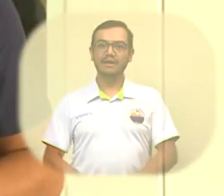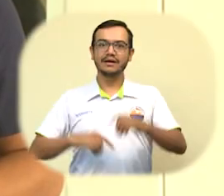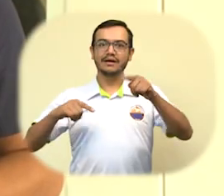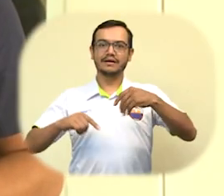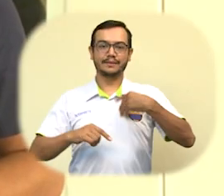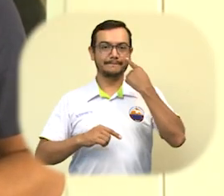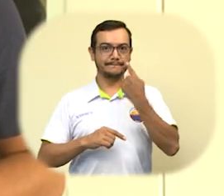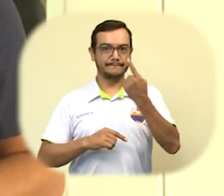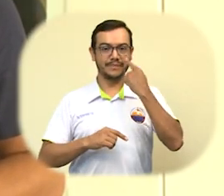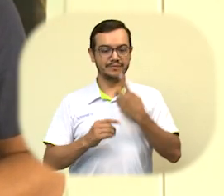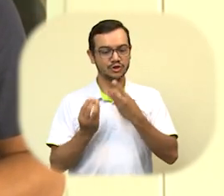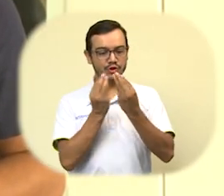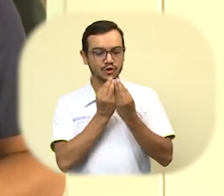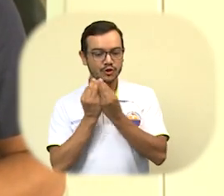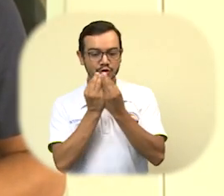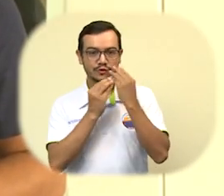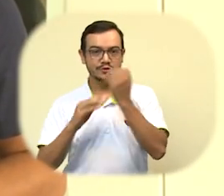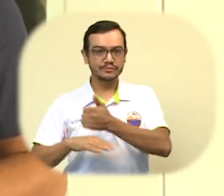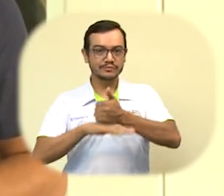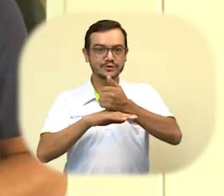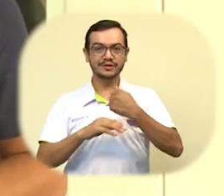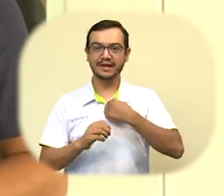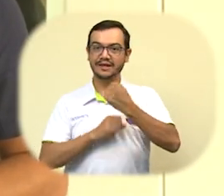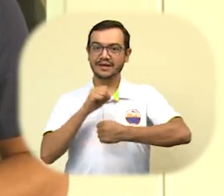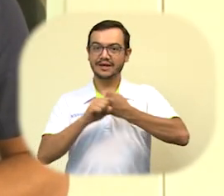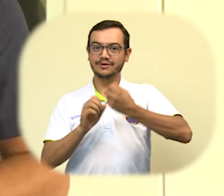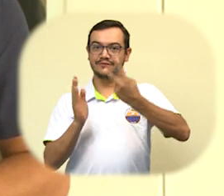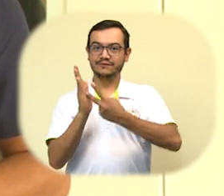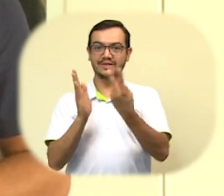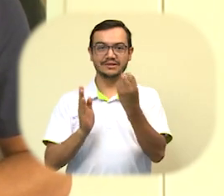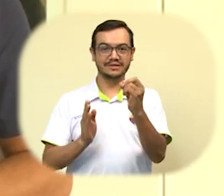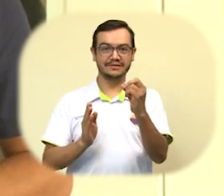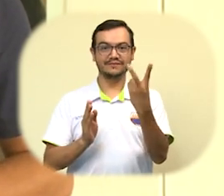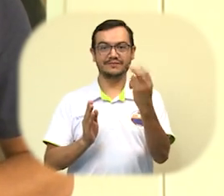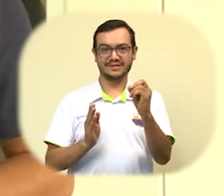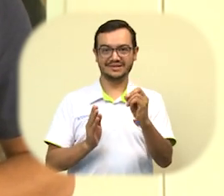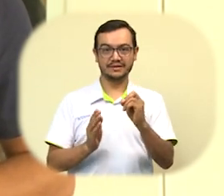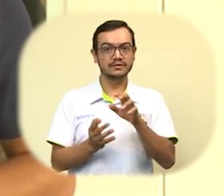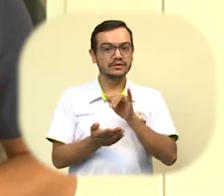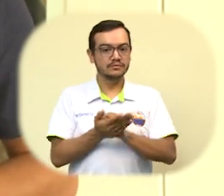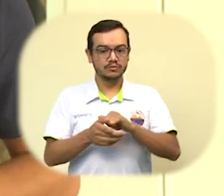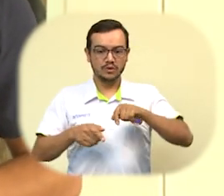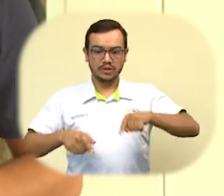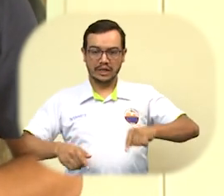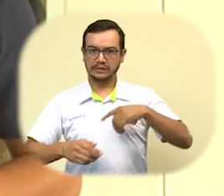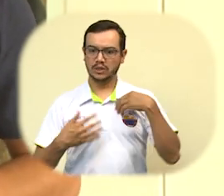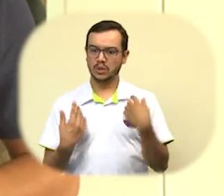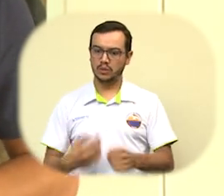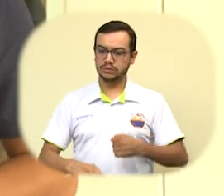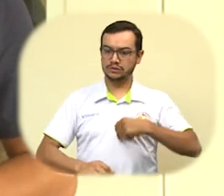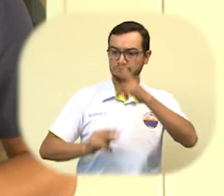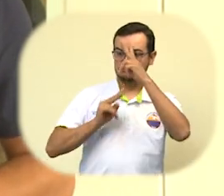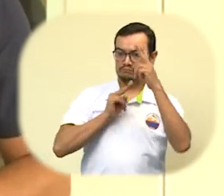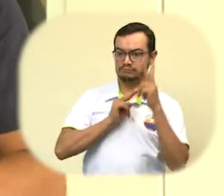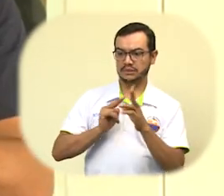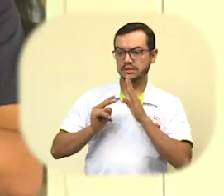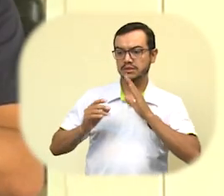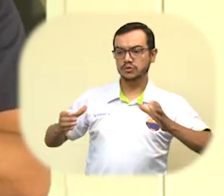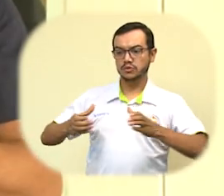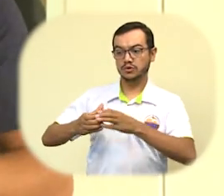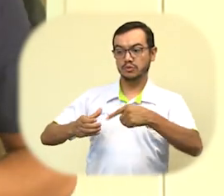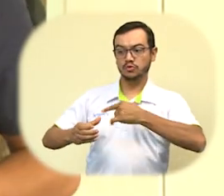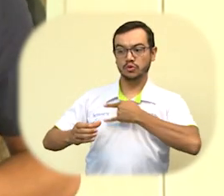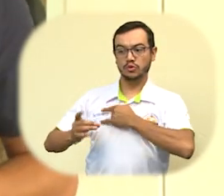En primera sesión del Consejo Superior Vigencia 2020, Gobierno Departamental reconoció grandes logros de Unimagdalena.